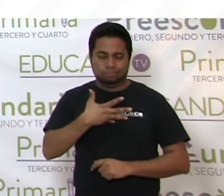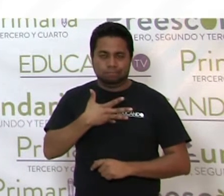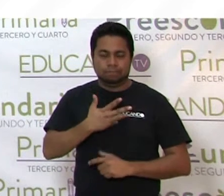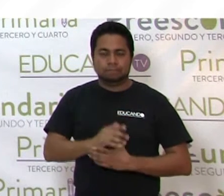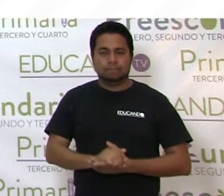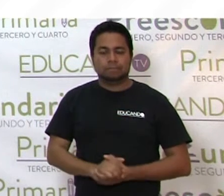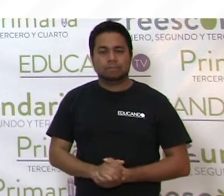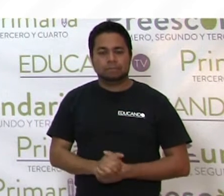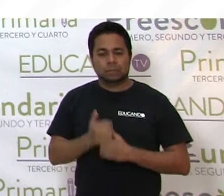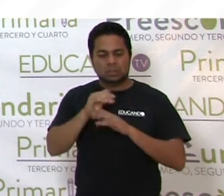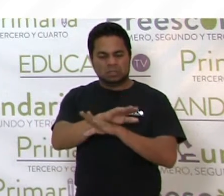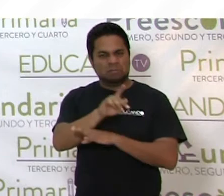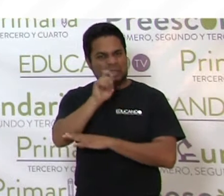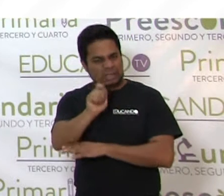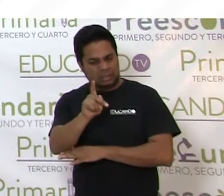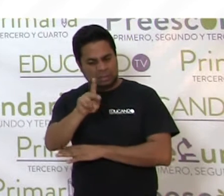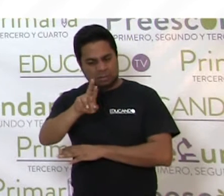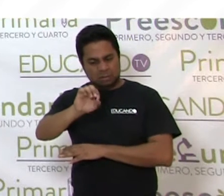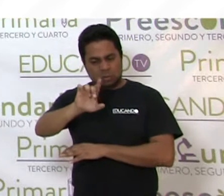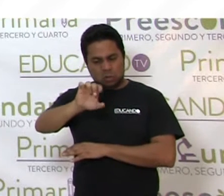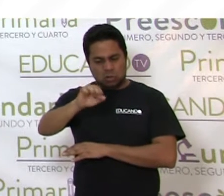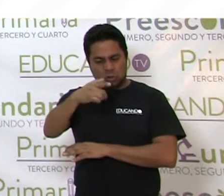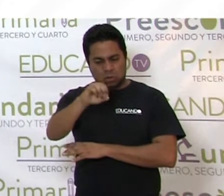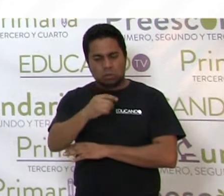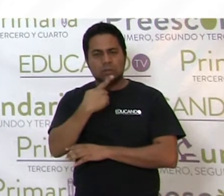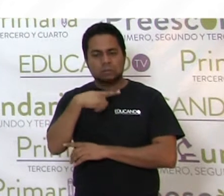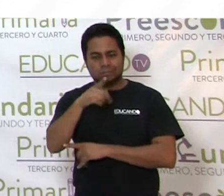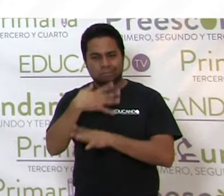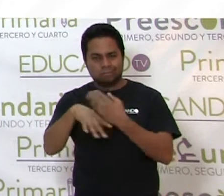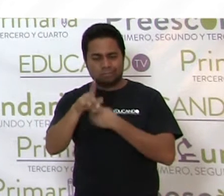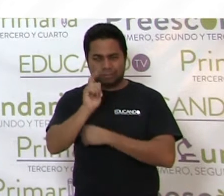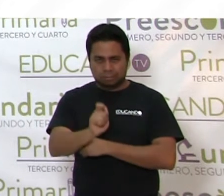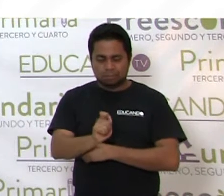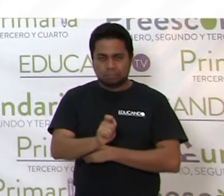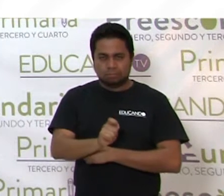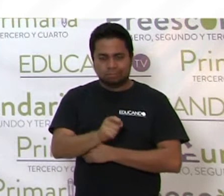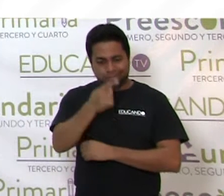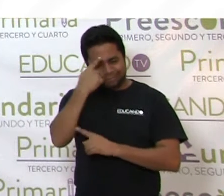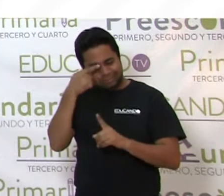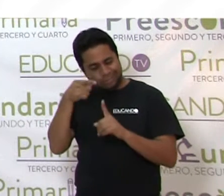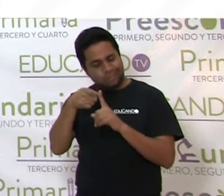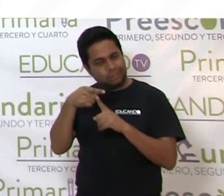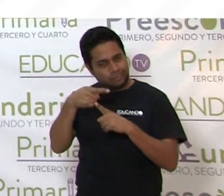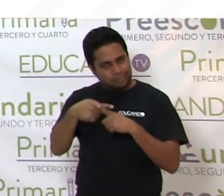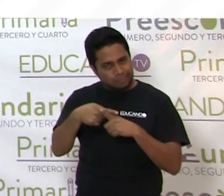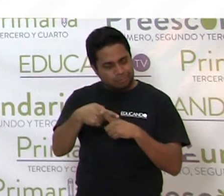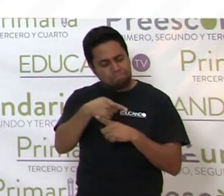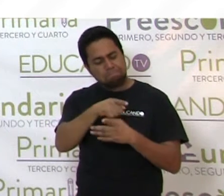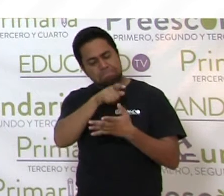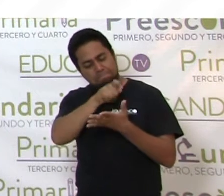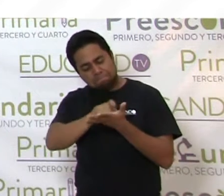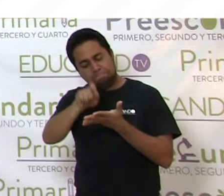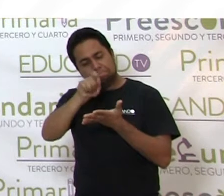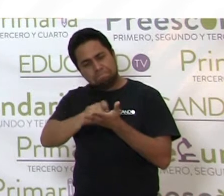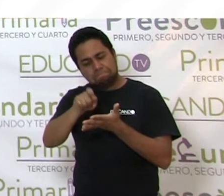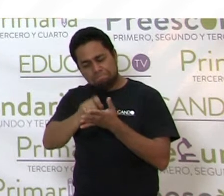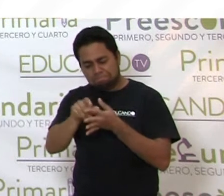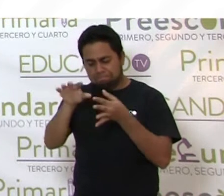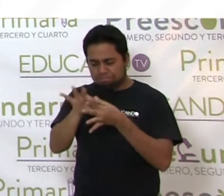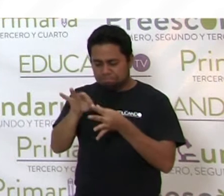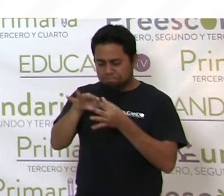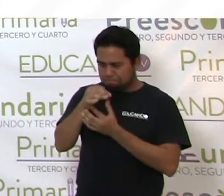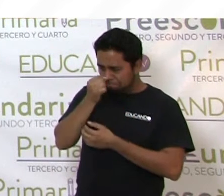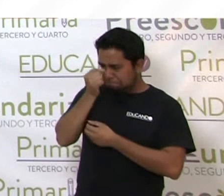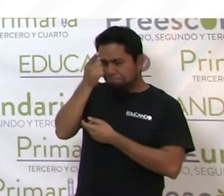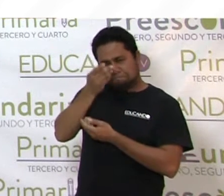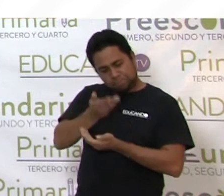que es un prólogo. Dice, dedicatoria. breve escrito en el que el autor ofrece